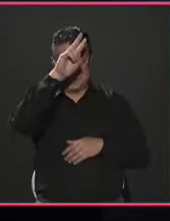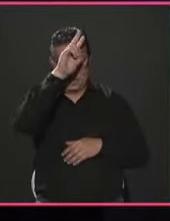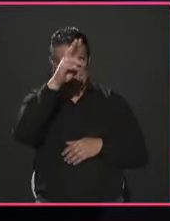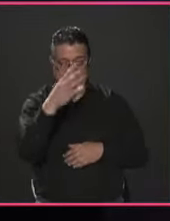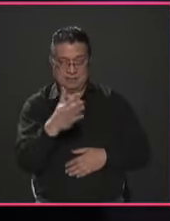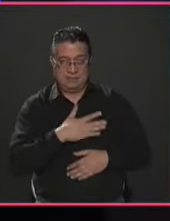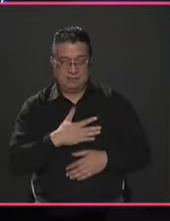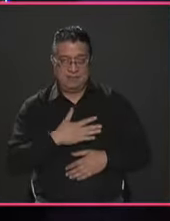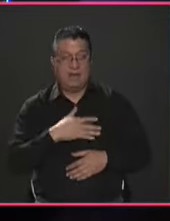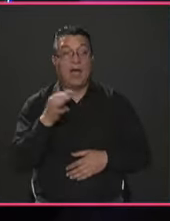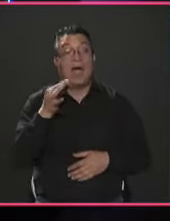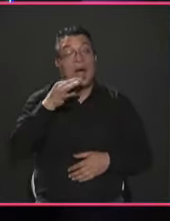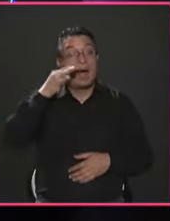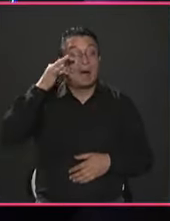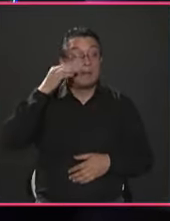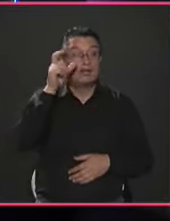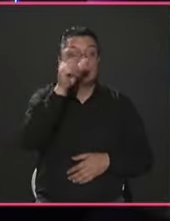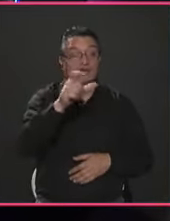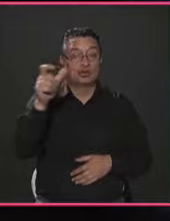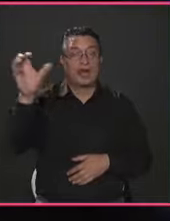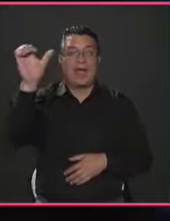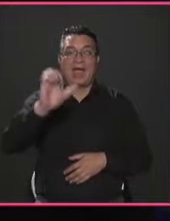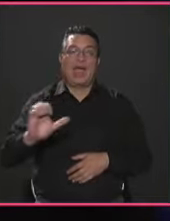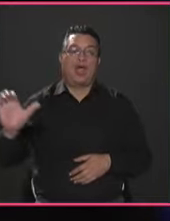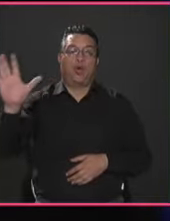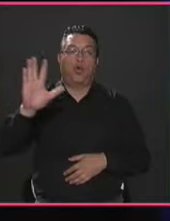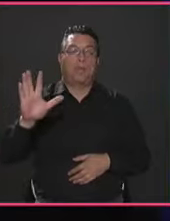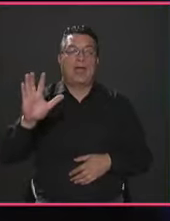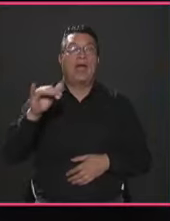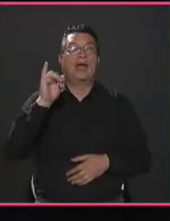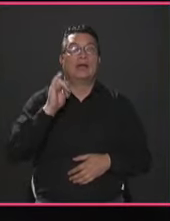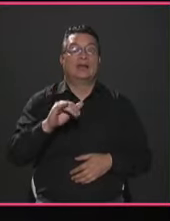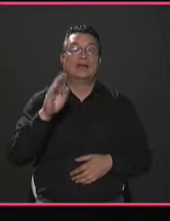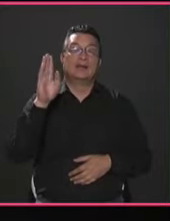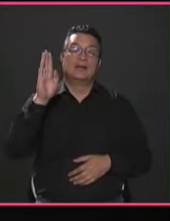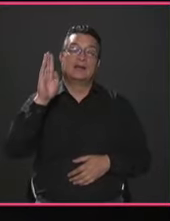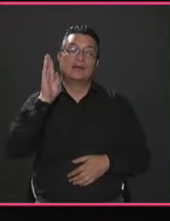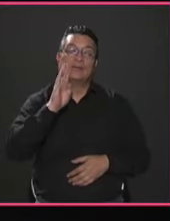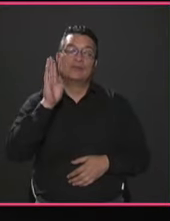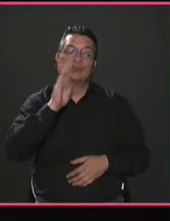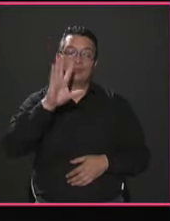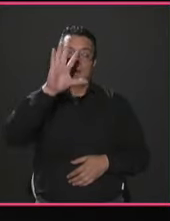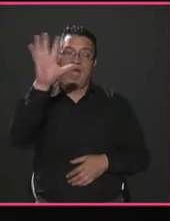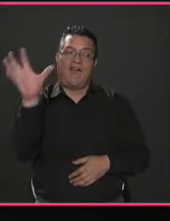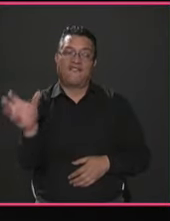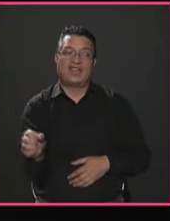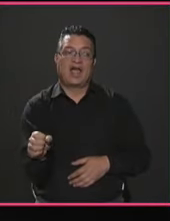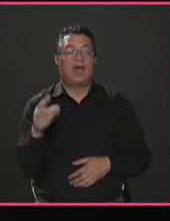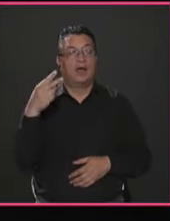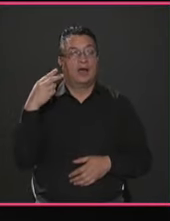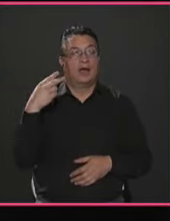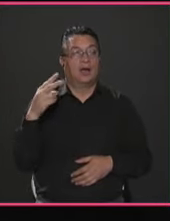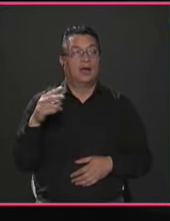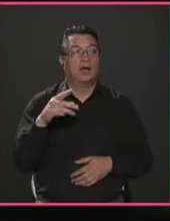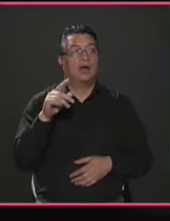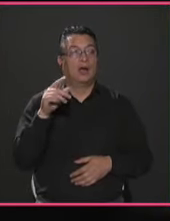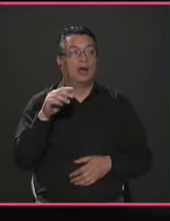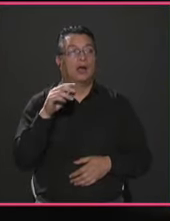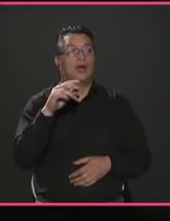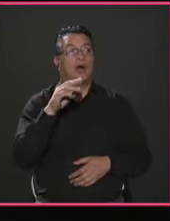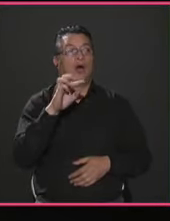en Amarillo ven individuos europeos y en africano eh eh o sea y en púrpura